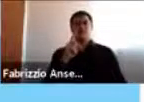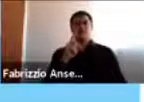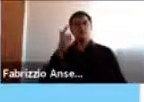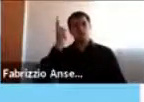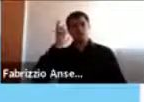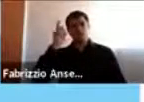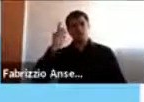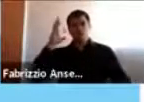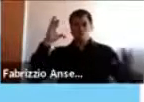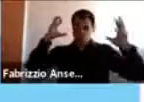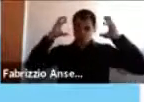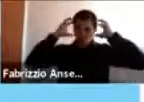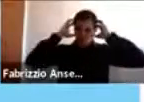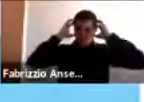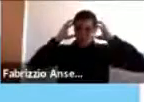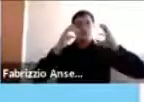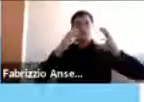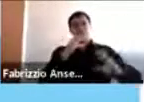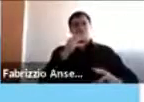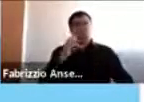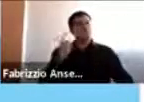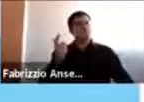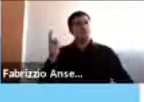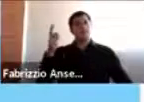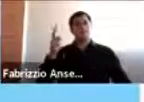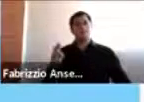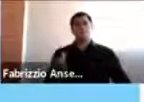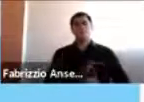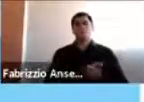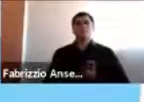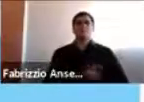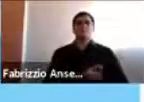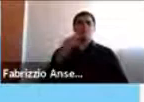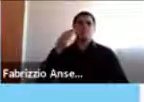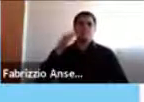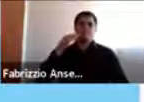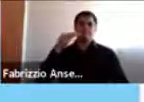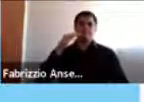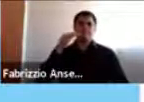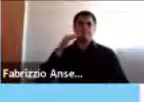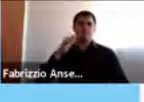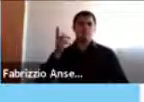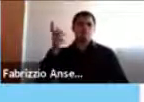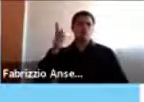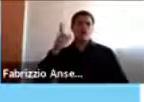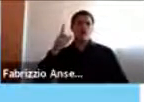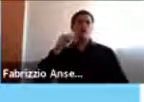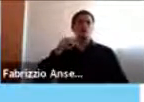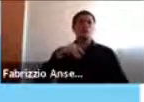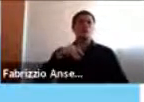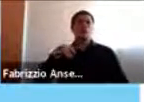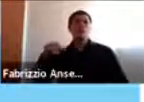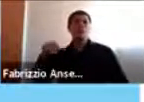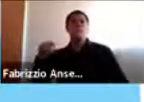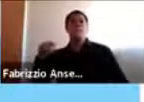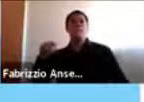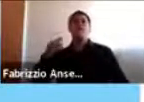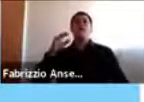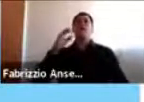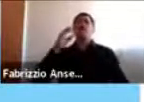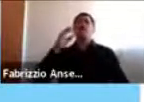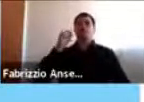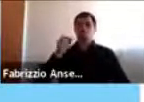audífonos o los parlantes en este caso por ejemplo el niño escuchará y deberá seleccionar así